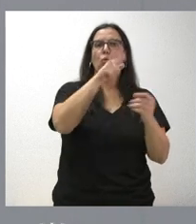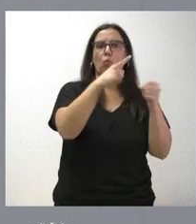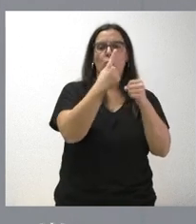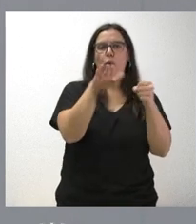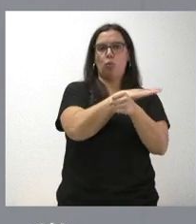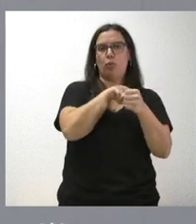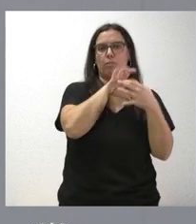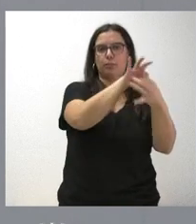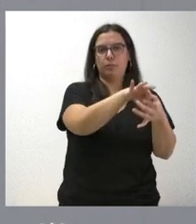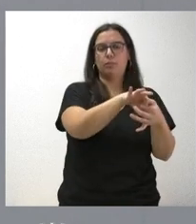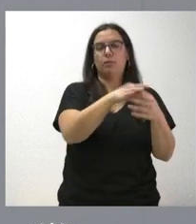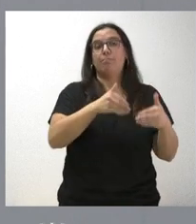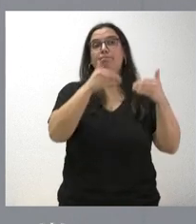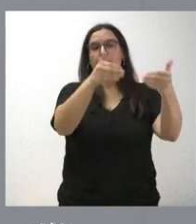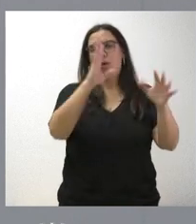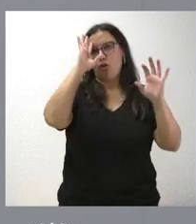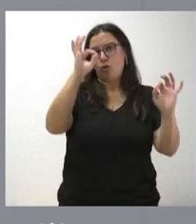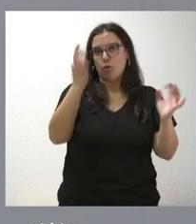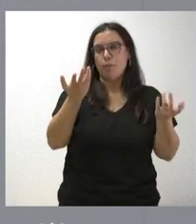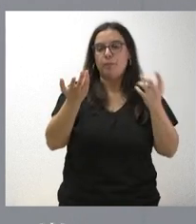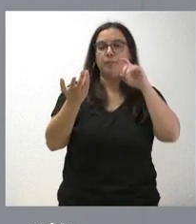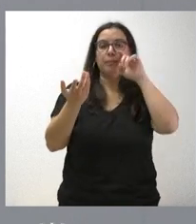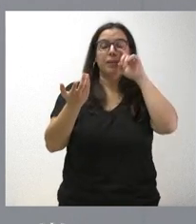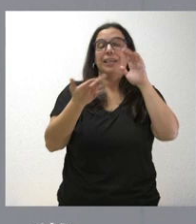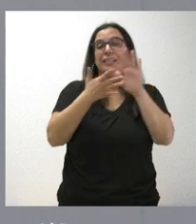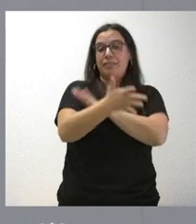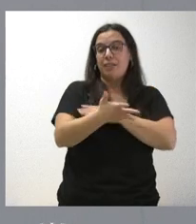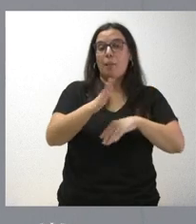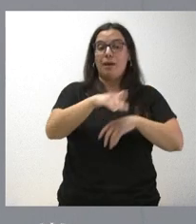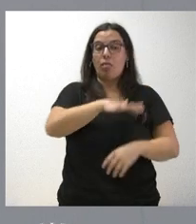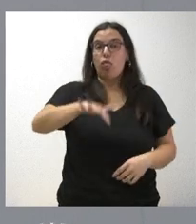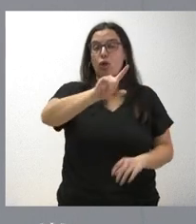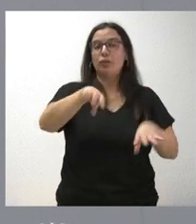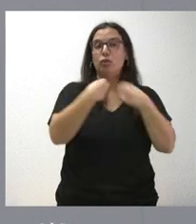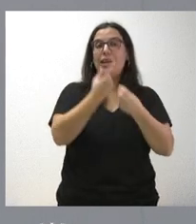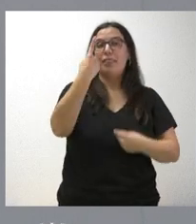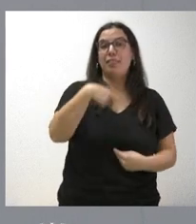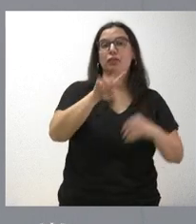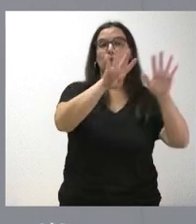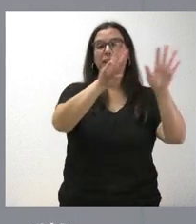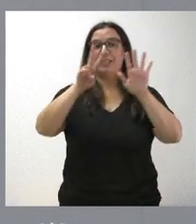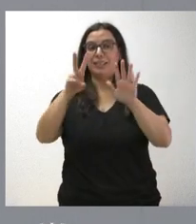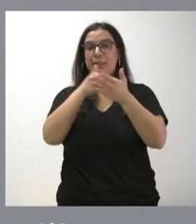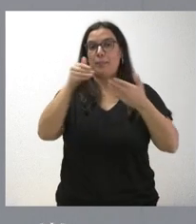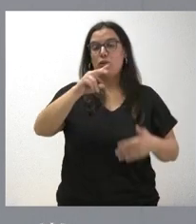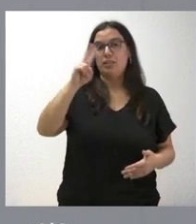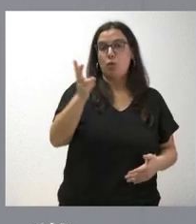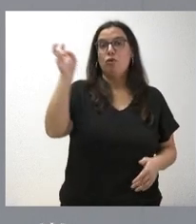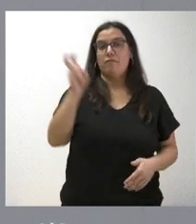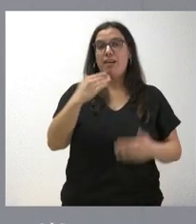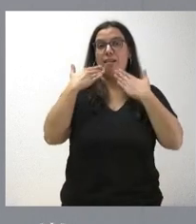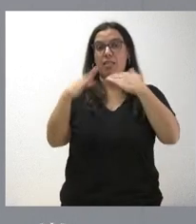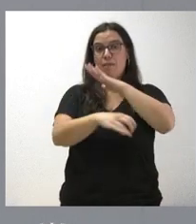prorrogamos y que tiene un sentido más amplio de dicho de otra manera va a haber para esta zona un total de 197 millones de euros procedentes de fondos